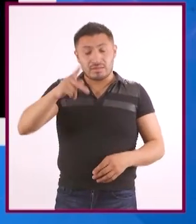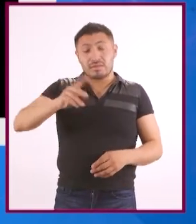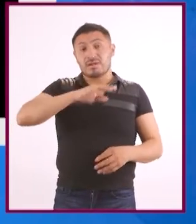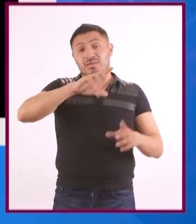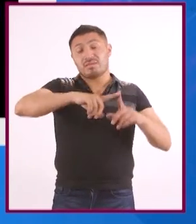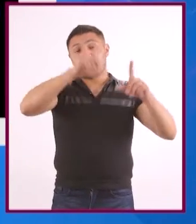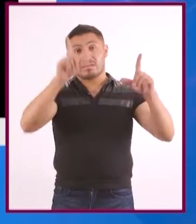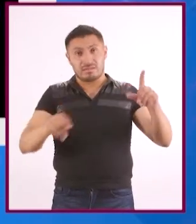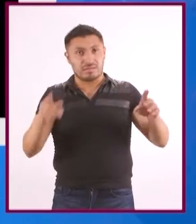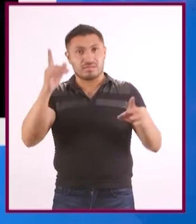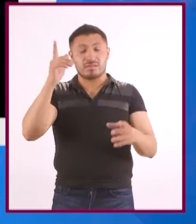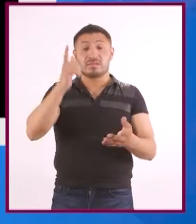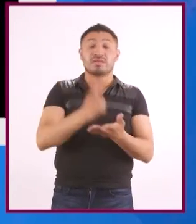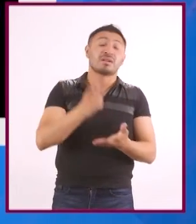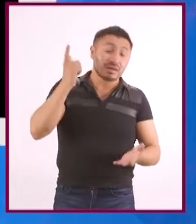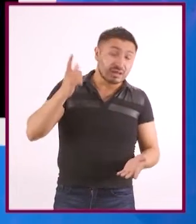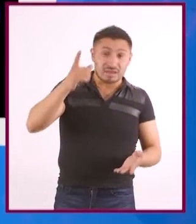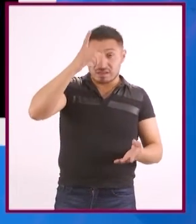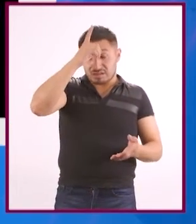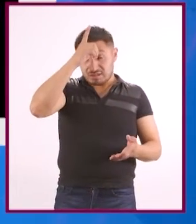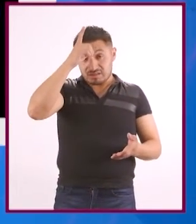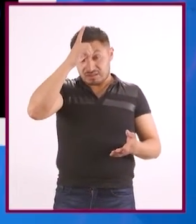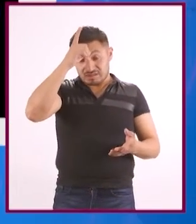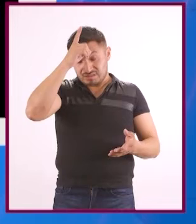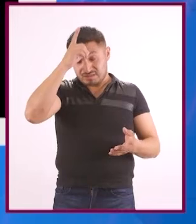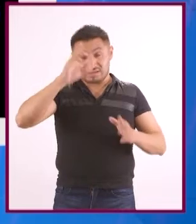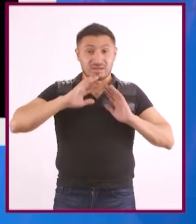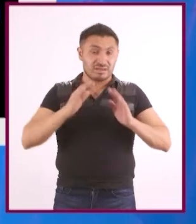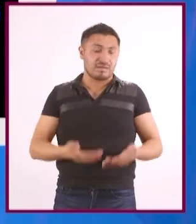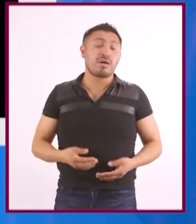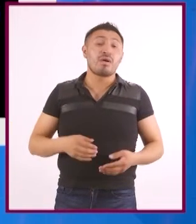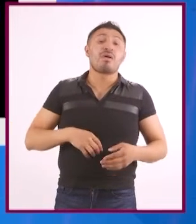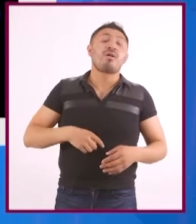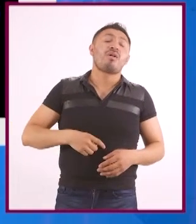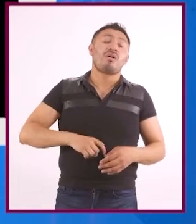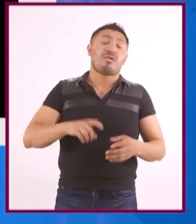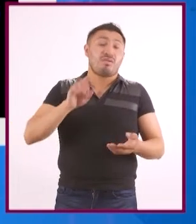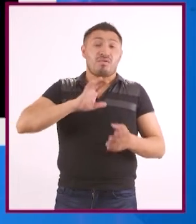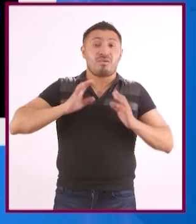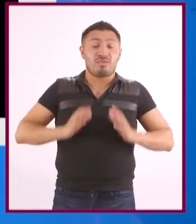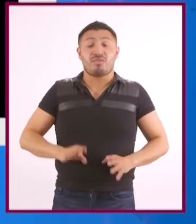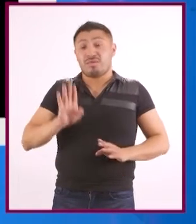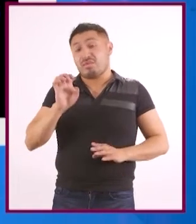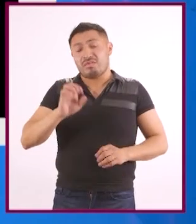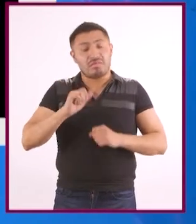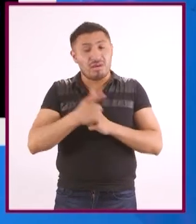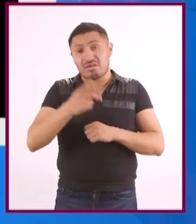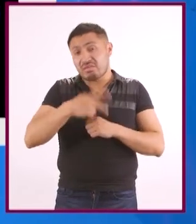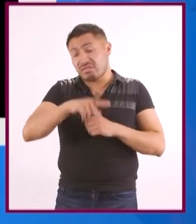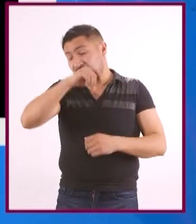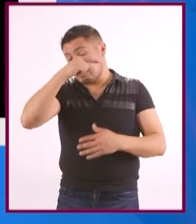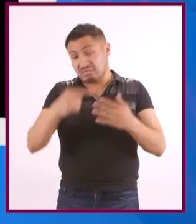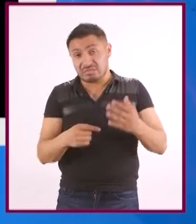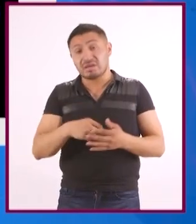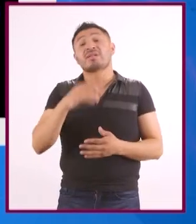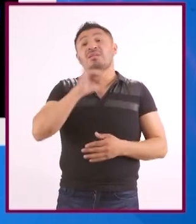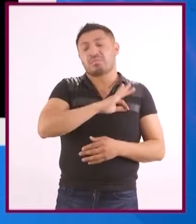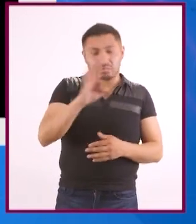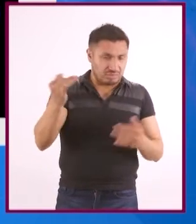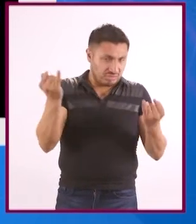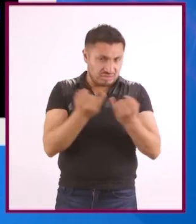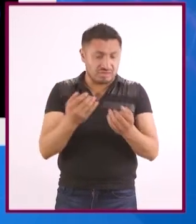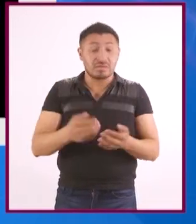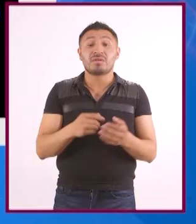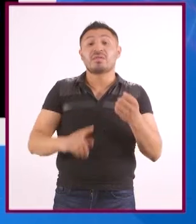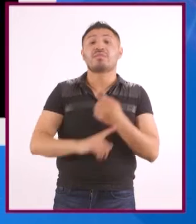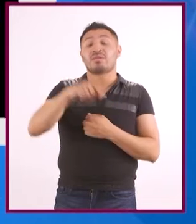malformación grave del feto, o de manera general cuando la salud de la madre esté en peligro, ¿no? El problema que tenemos en